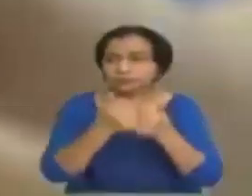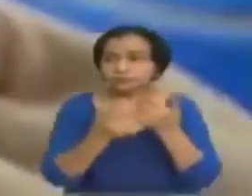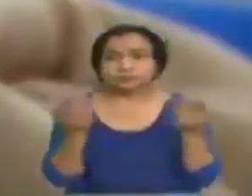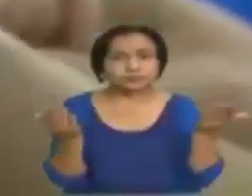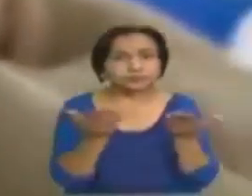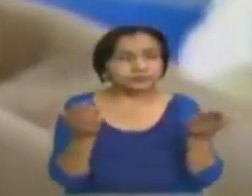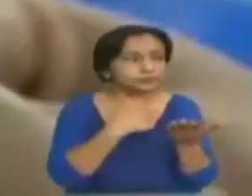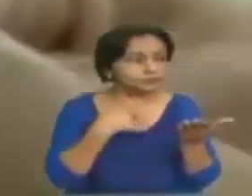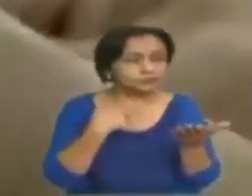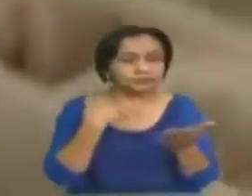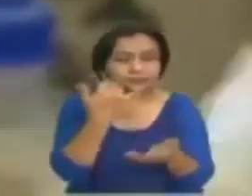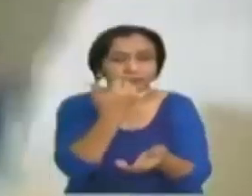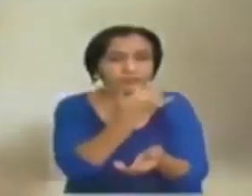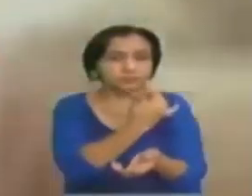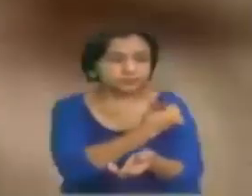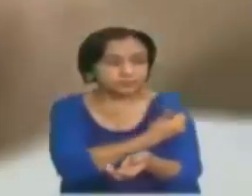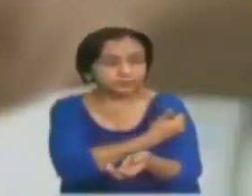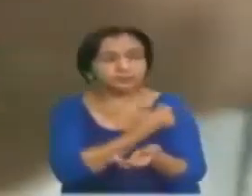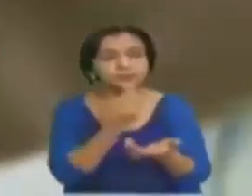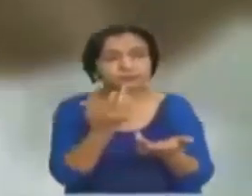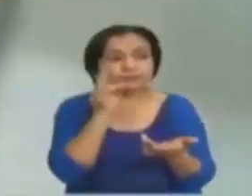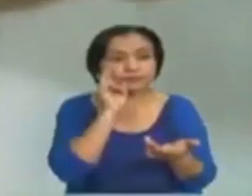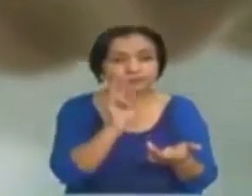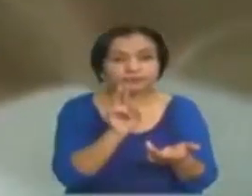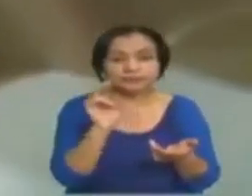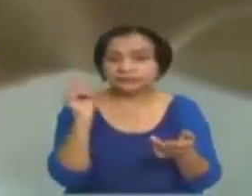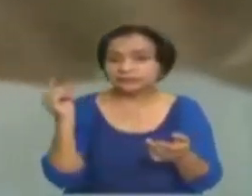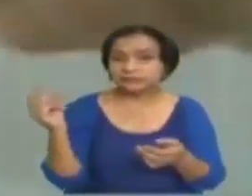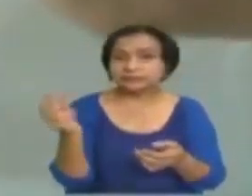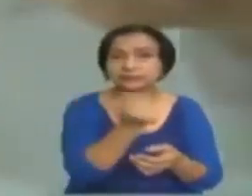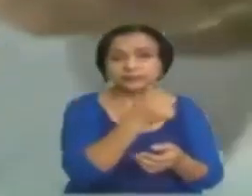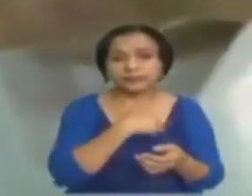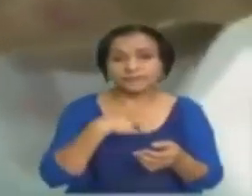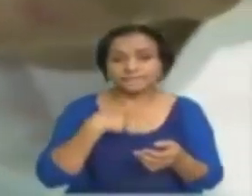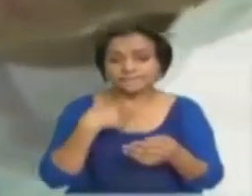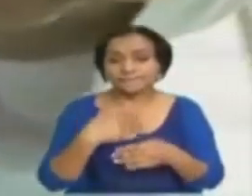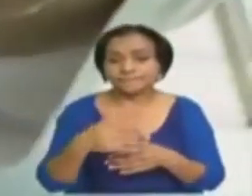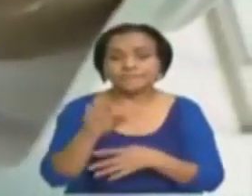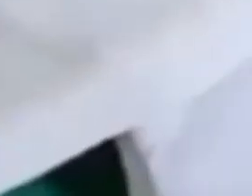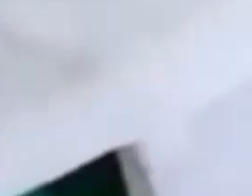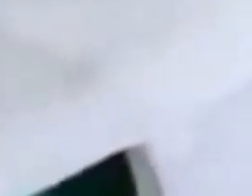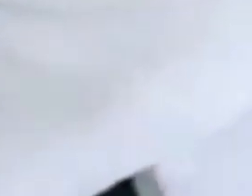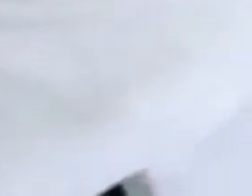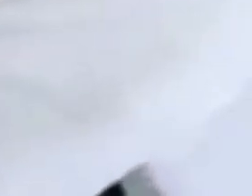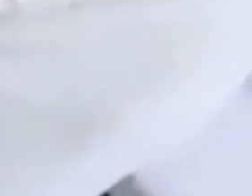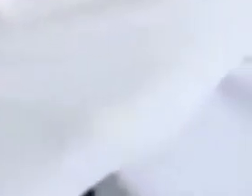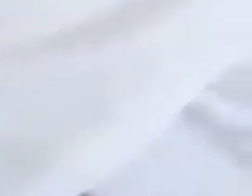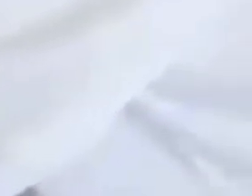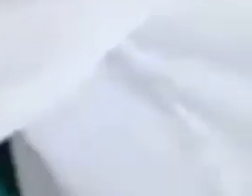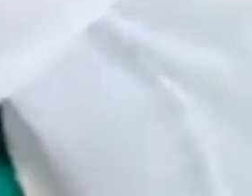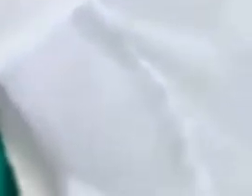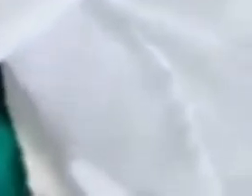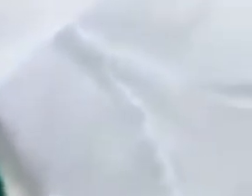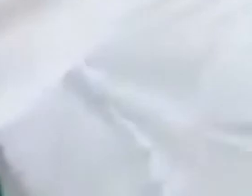personas adultas con enfermedades crónicas estamos hablando de personas de 50 años y más